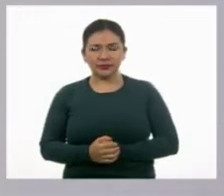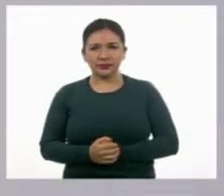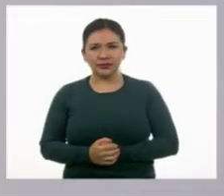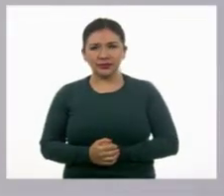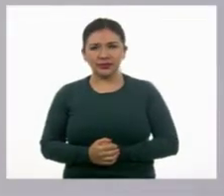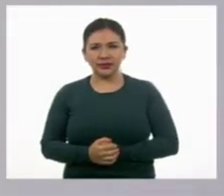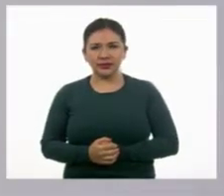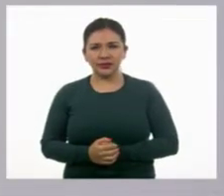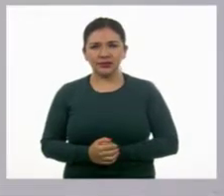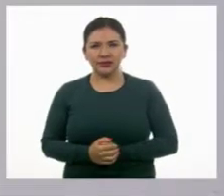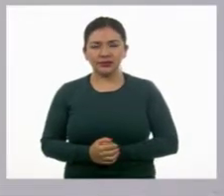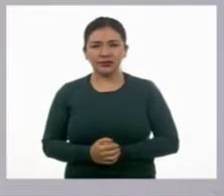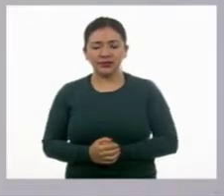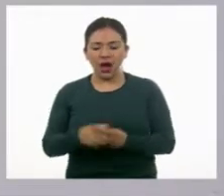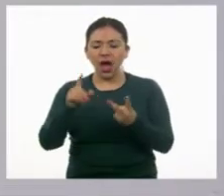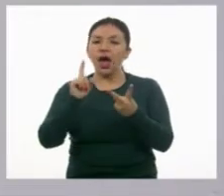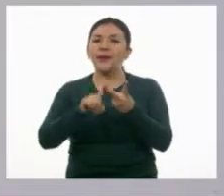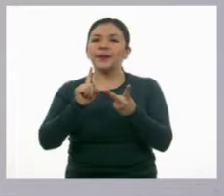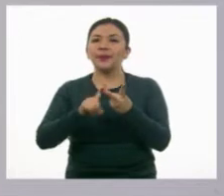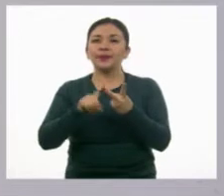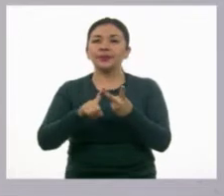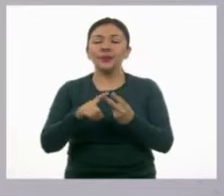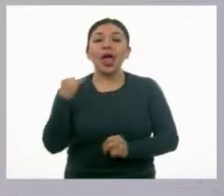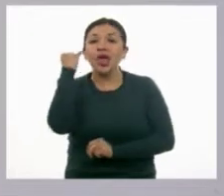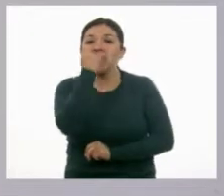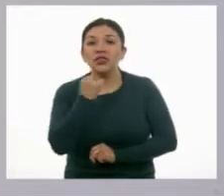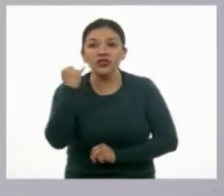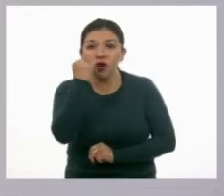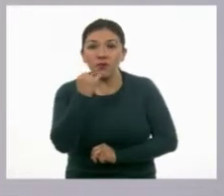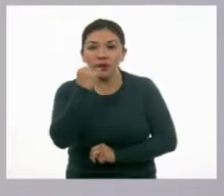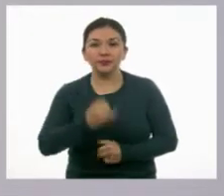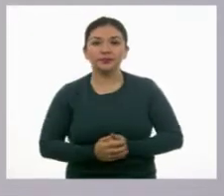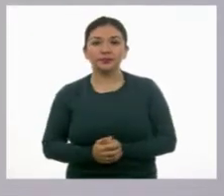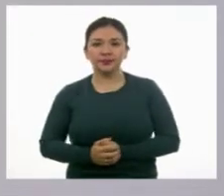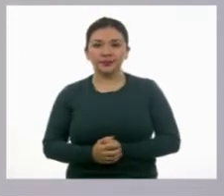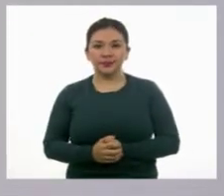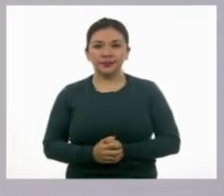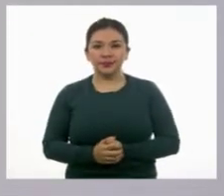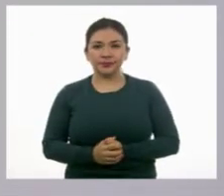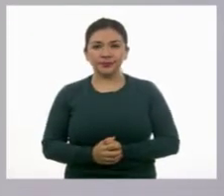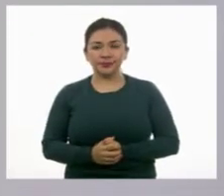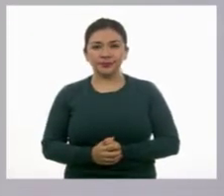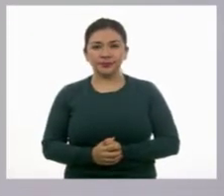La siguiente. Después anoté idioma. Muy bien.